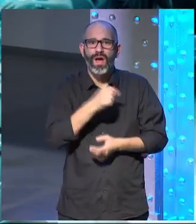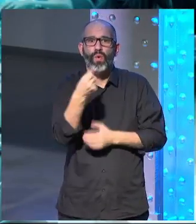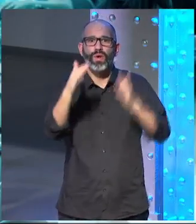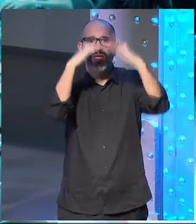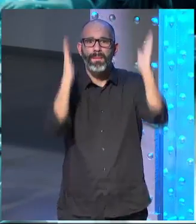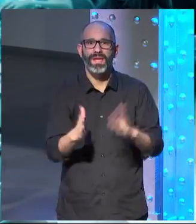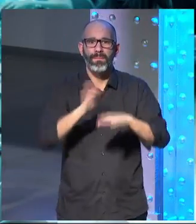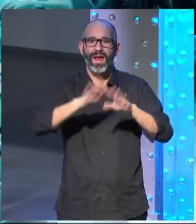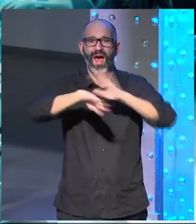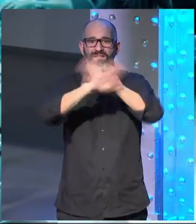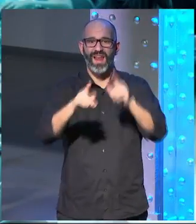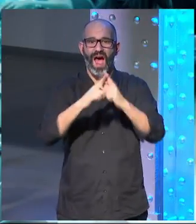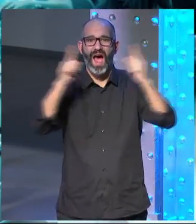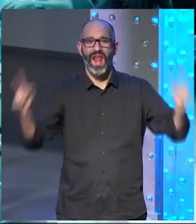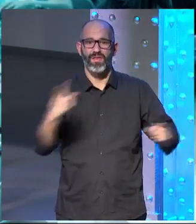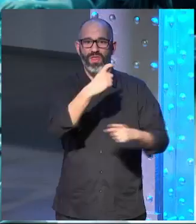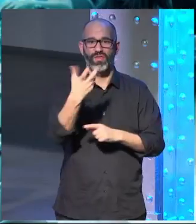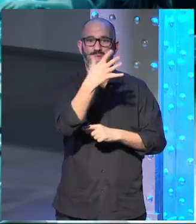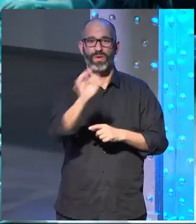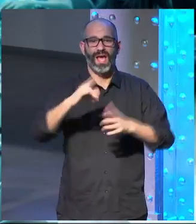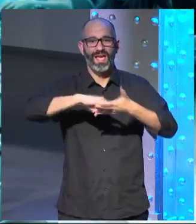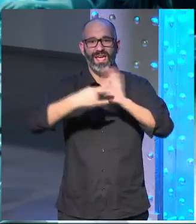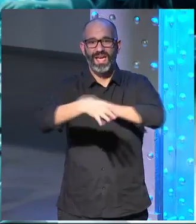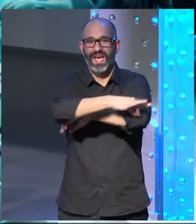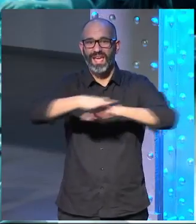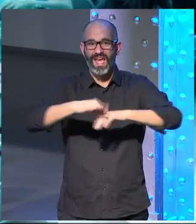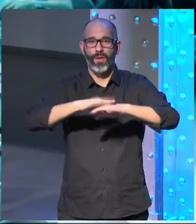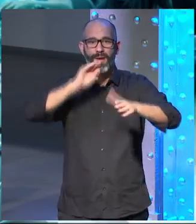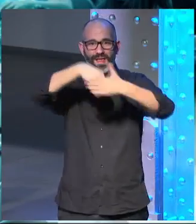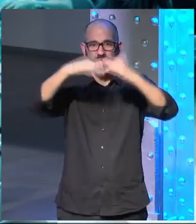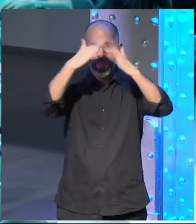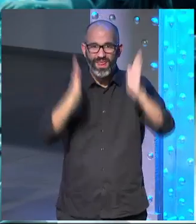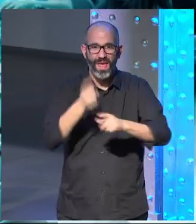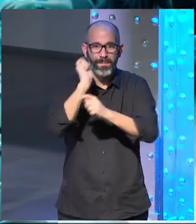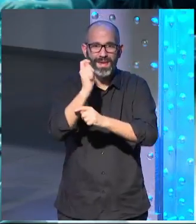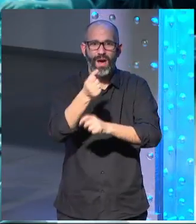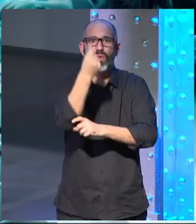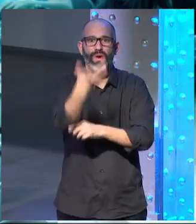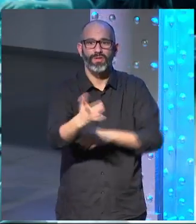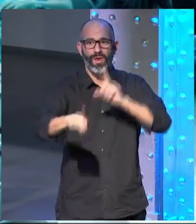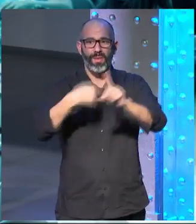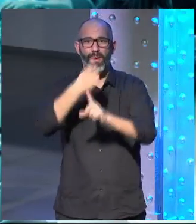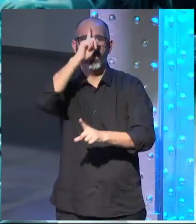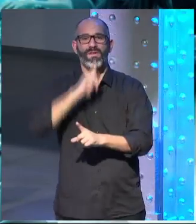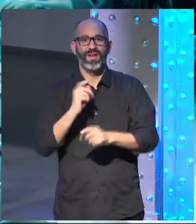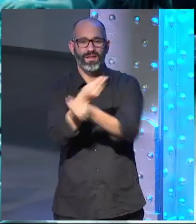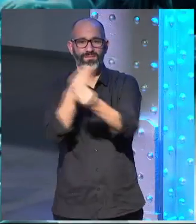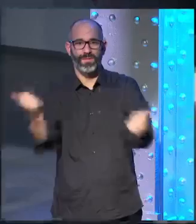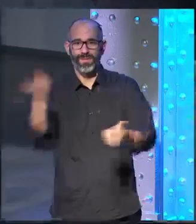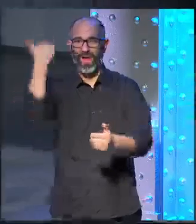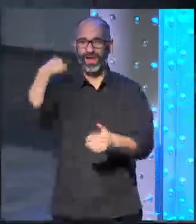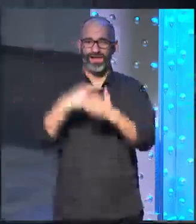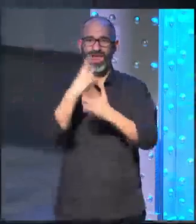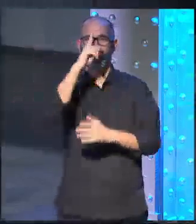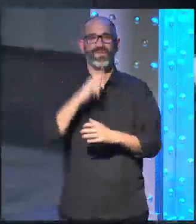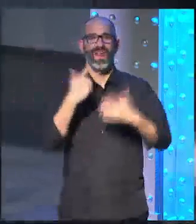para sacar al año 150 ingenieros nuevos al mercado laboral? Pero por otro lado, tenemos unos perfiles que antes ha aparecido en el vídeo, los 10